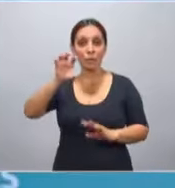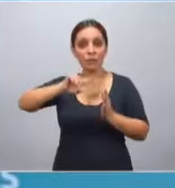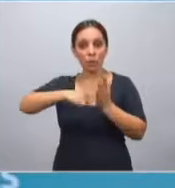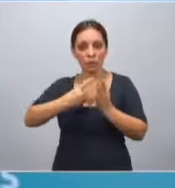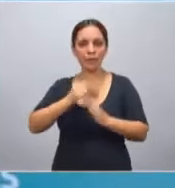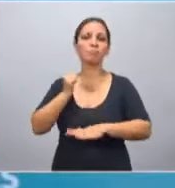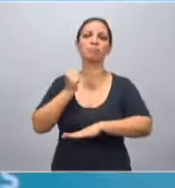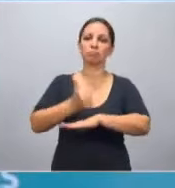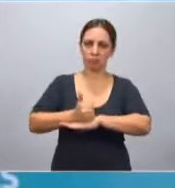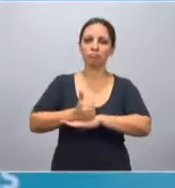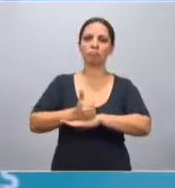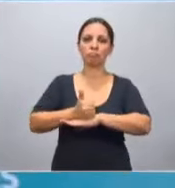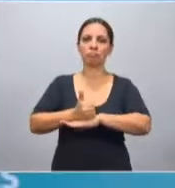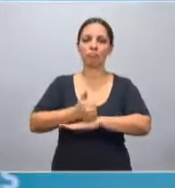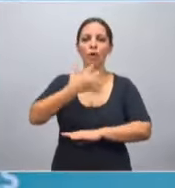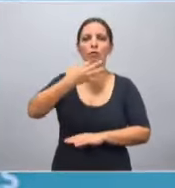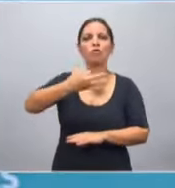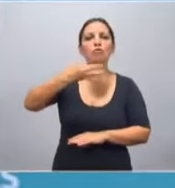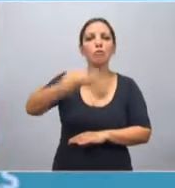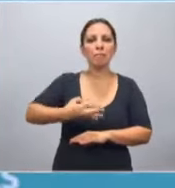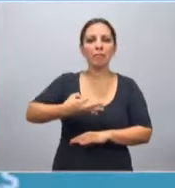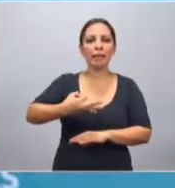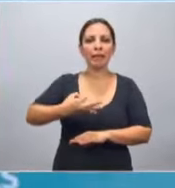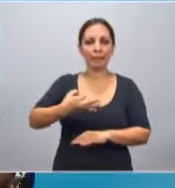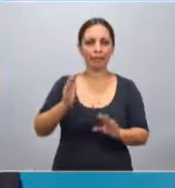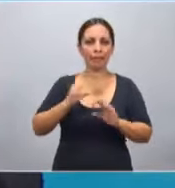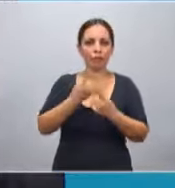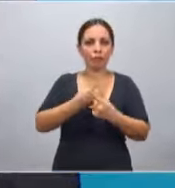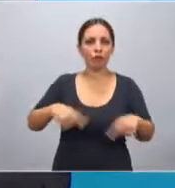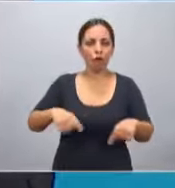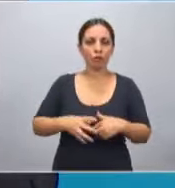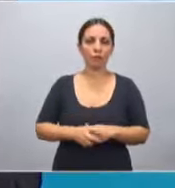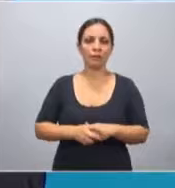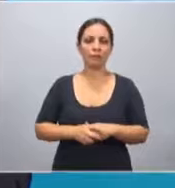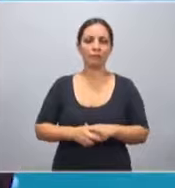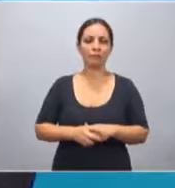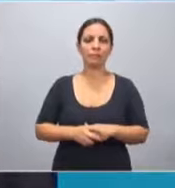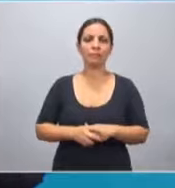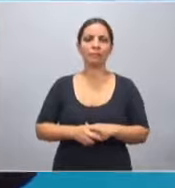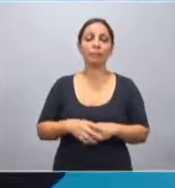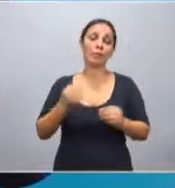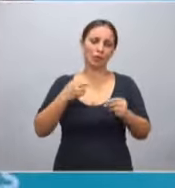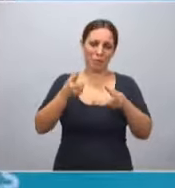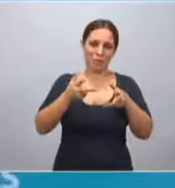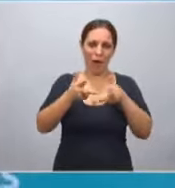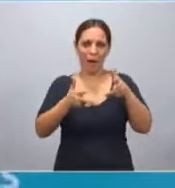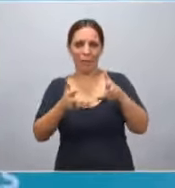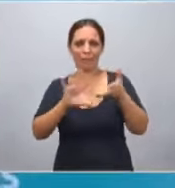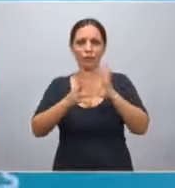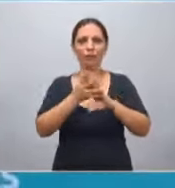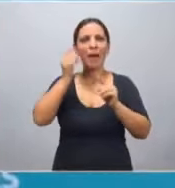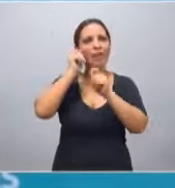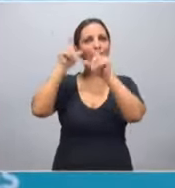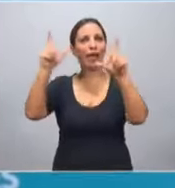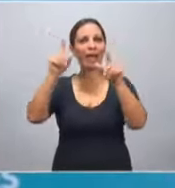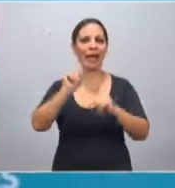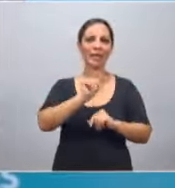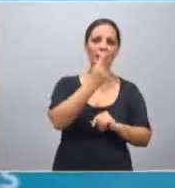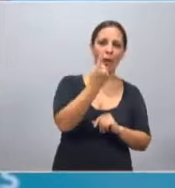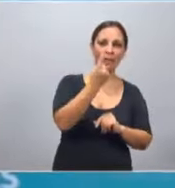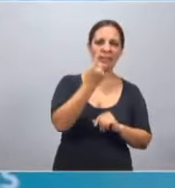es cumplir con algo que si no lo hace el estado porque hablaba de esta visión individualista egoísta y después de